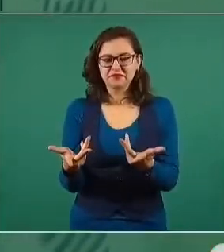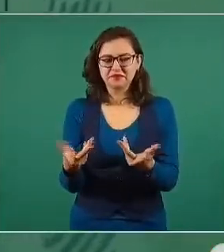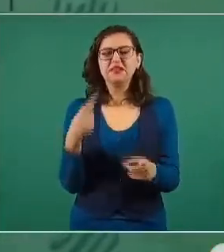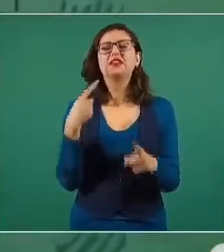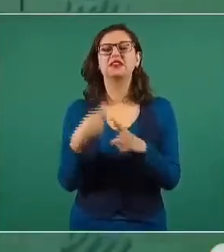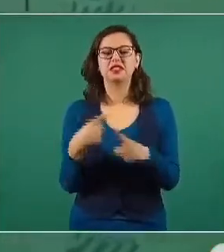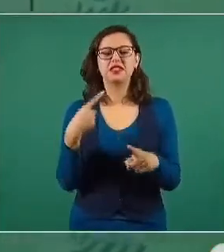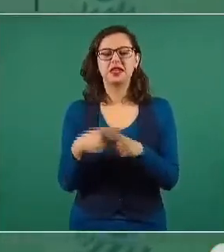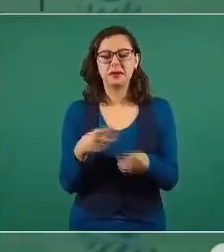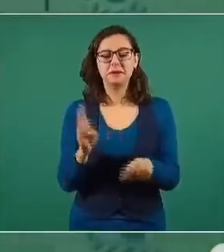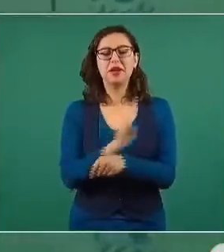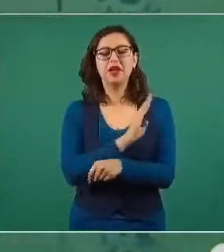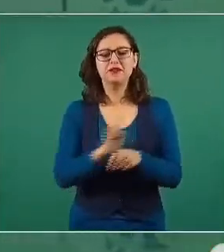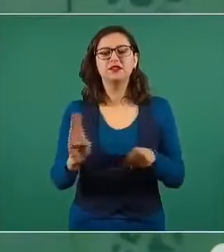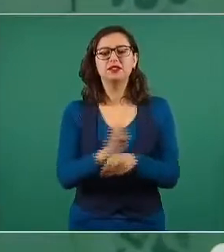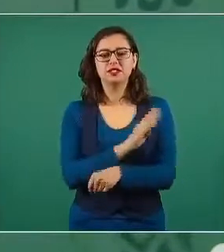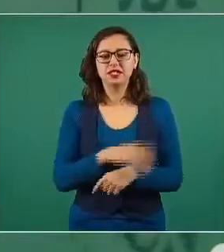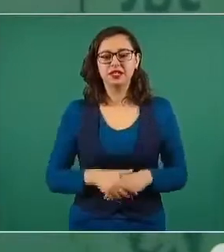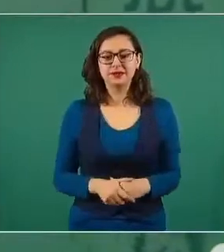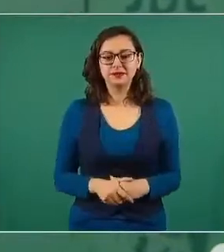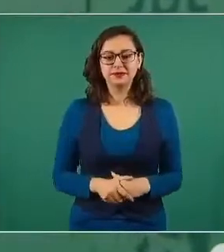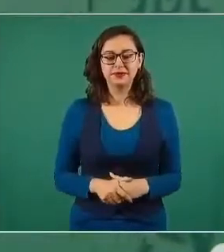¿Quién saca provecho de la ignorancia?